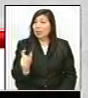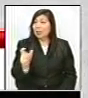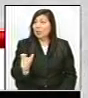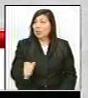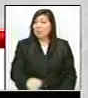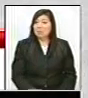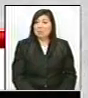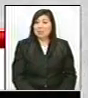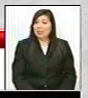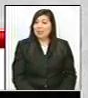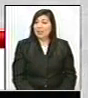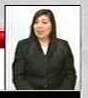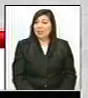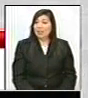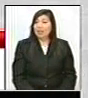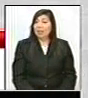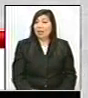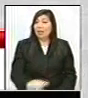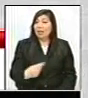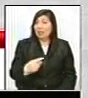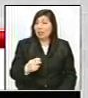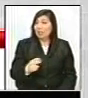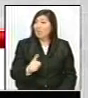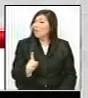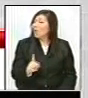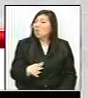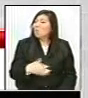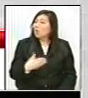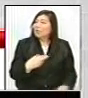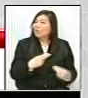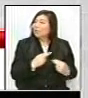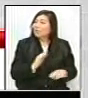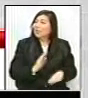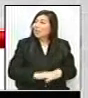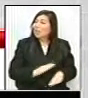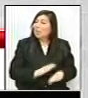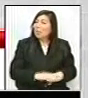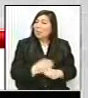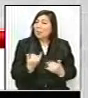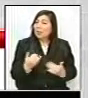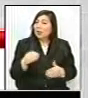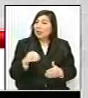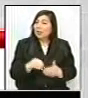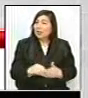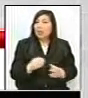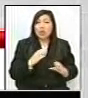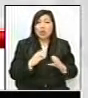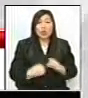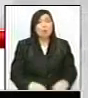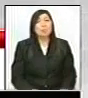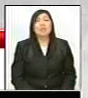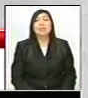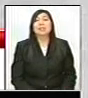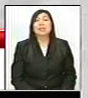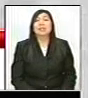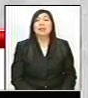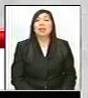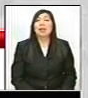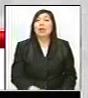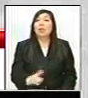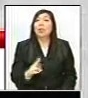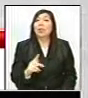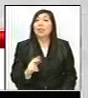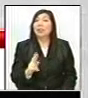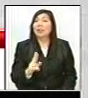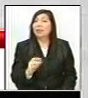propio. El doctor Hinostroza Pariachi no puede ser responsable por el contenido de la conversación que el señor Walter Ríos